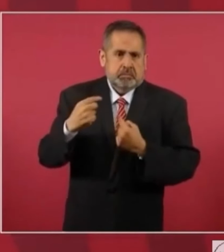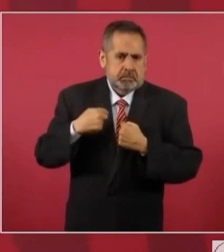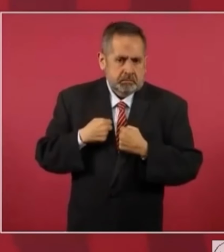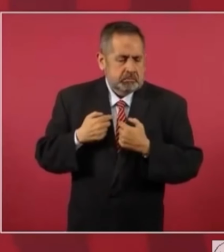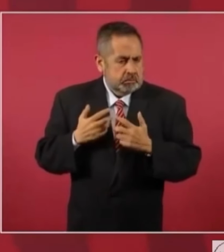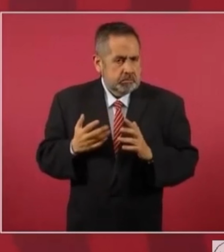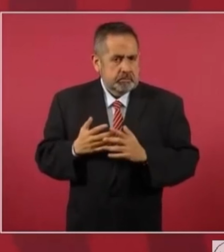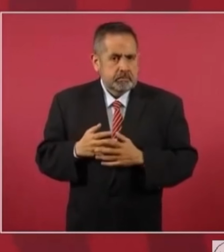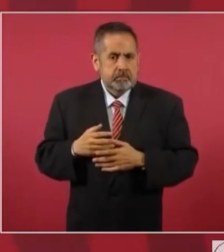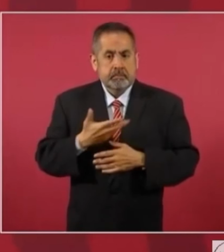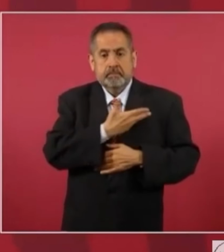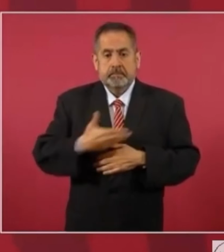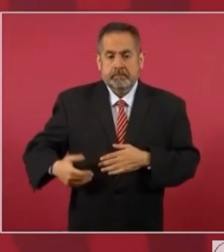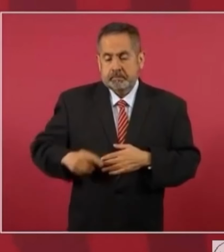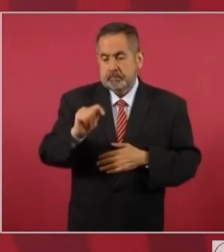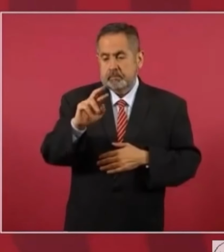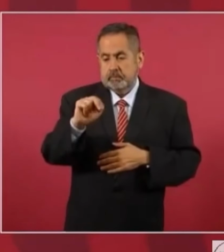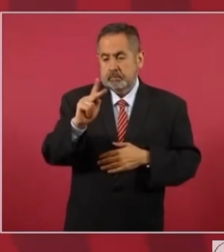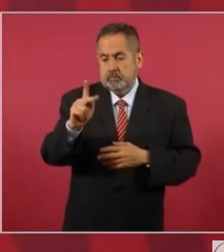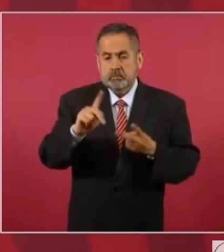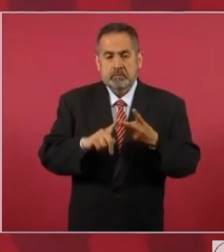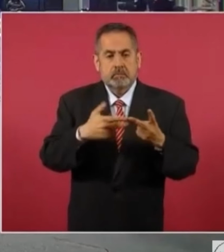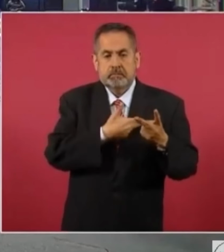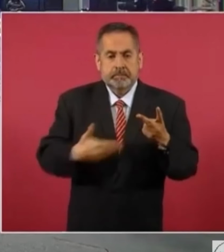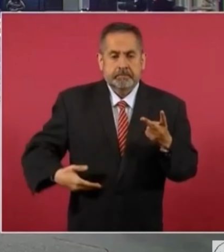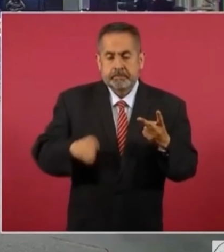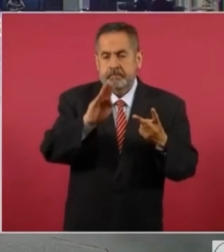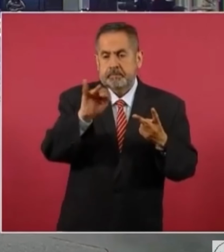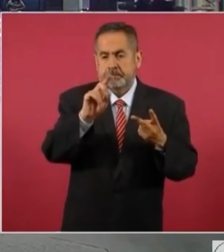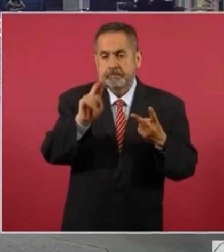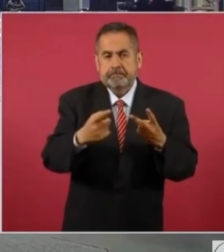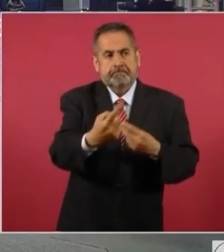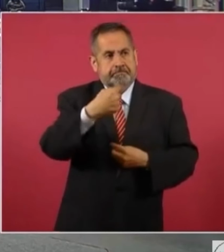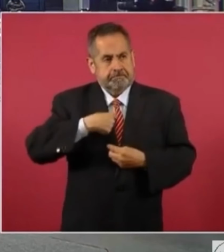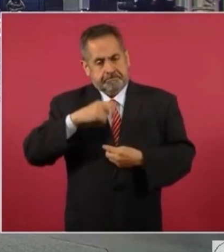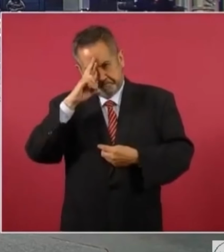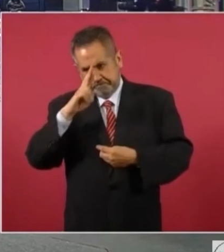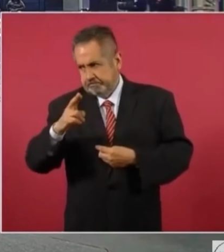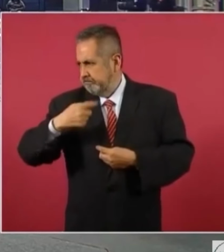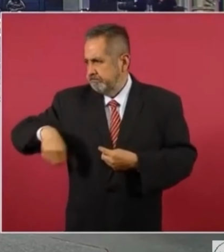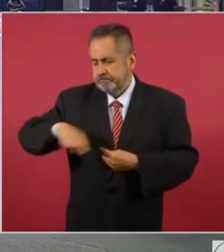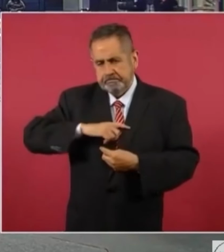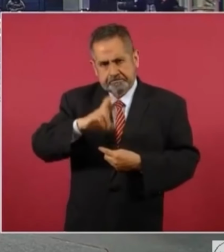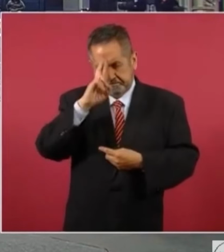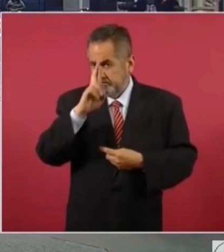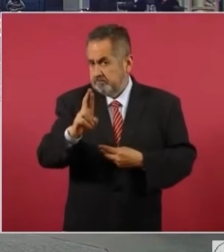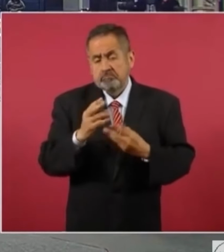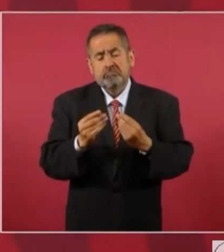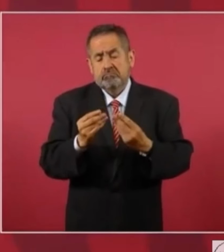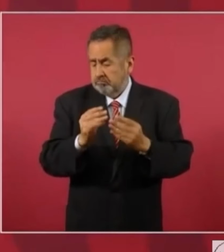del presidente Trump y del presidente Biden, de los dos.